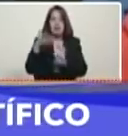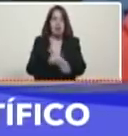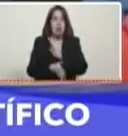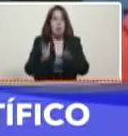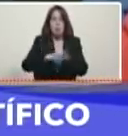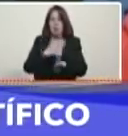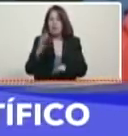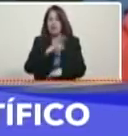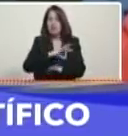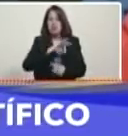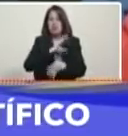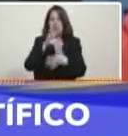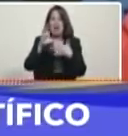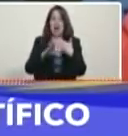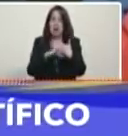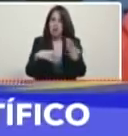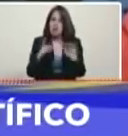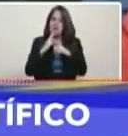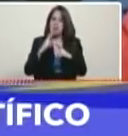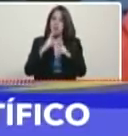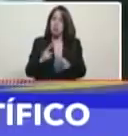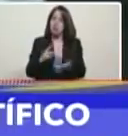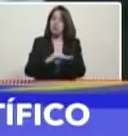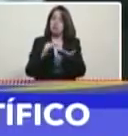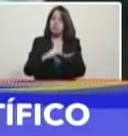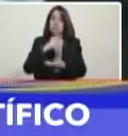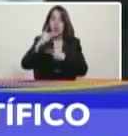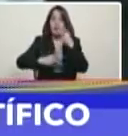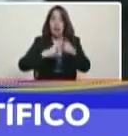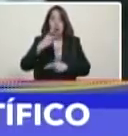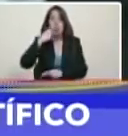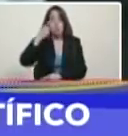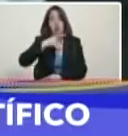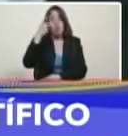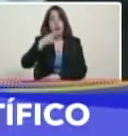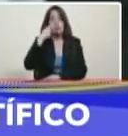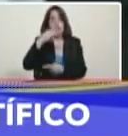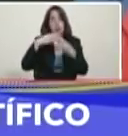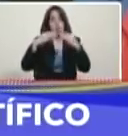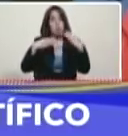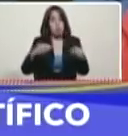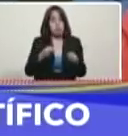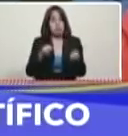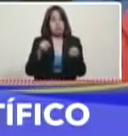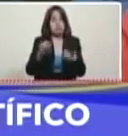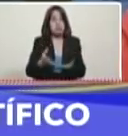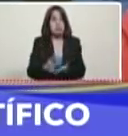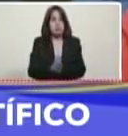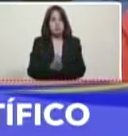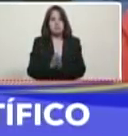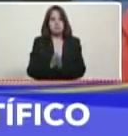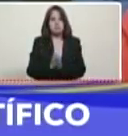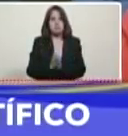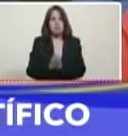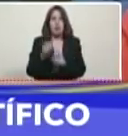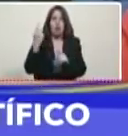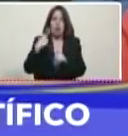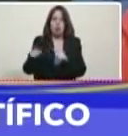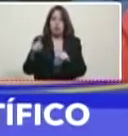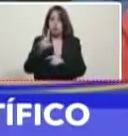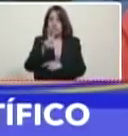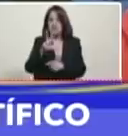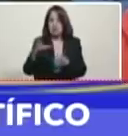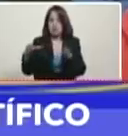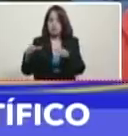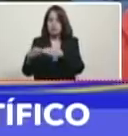sociales y construyendo las respuestas y las políticas públicas más acertadas al fenómeno al que nos estamos enfrentando. Un tercer equipo que